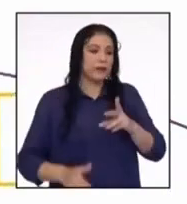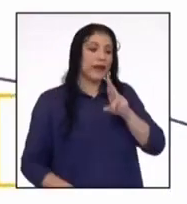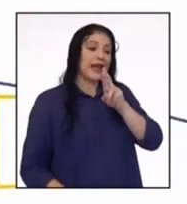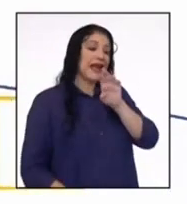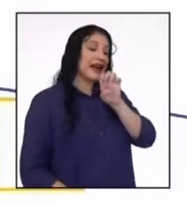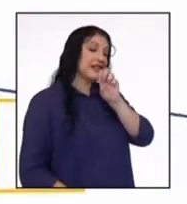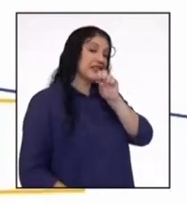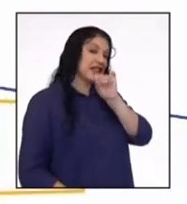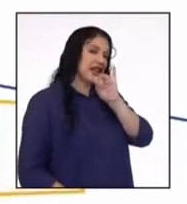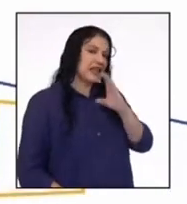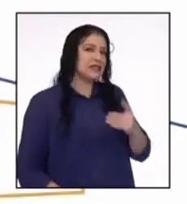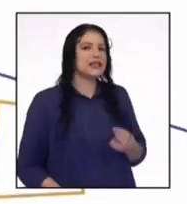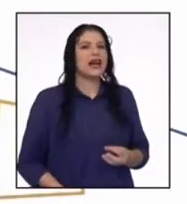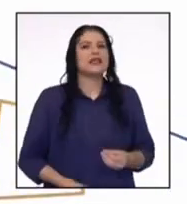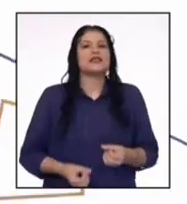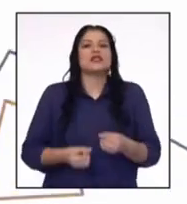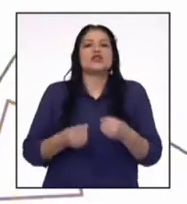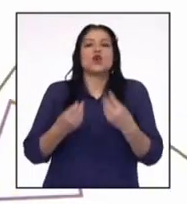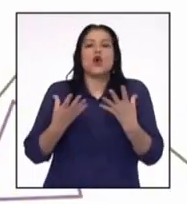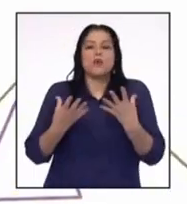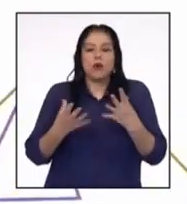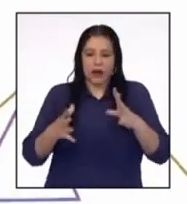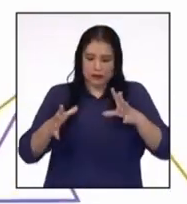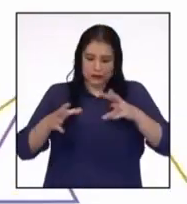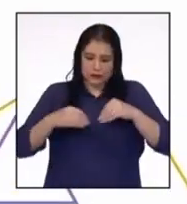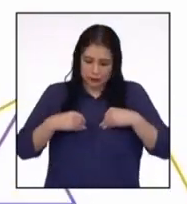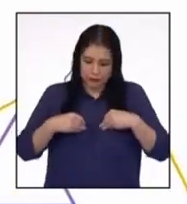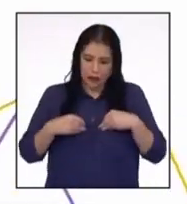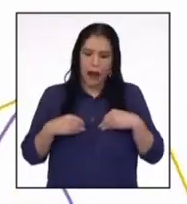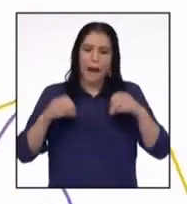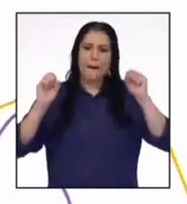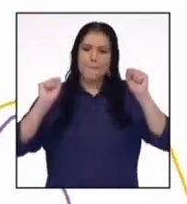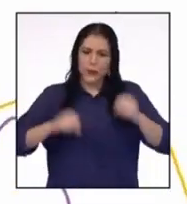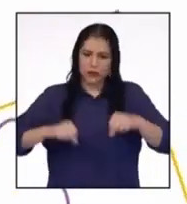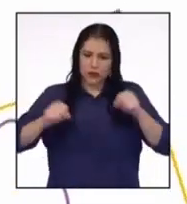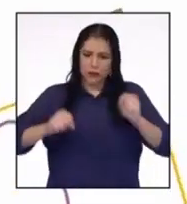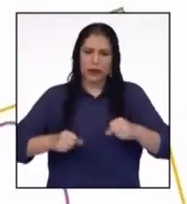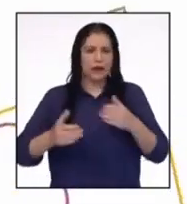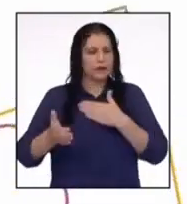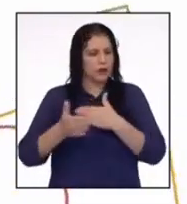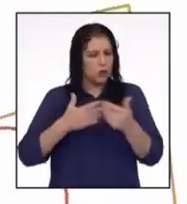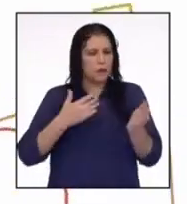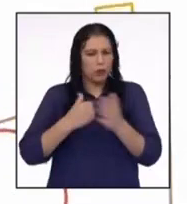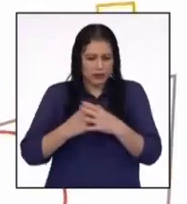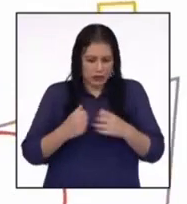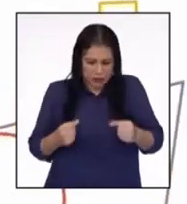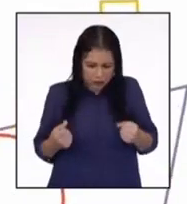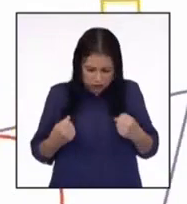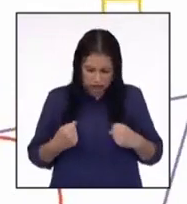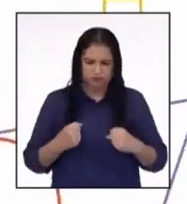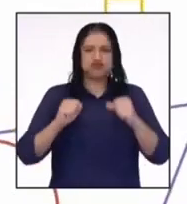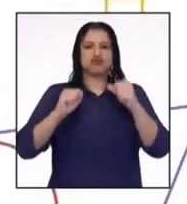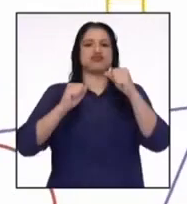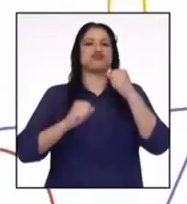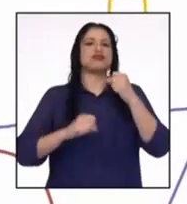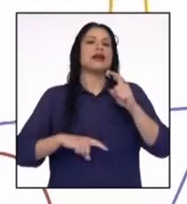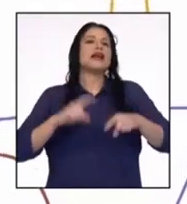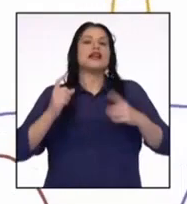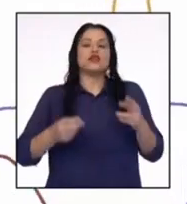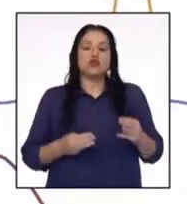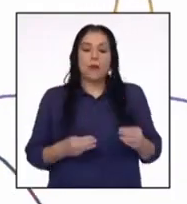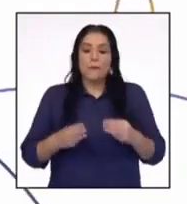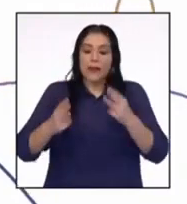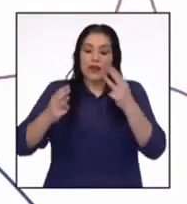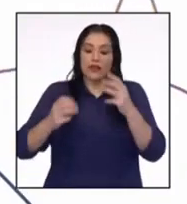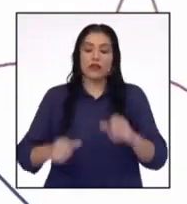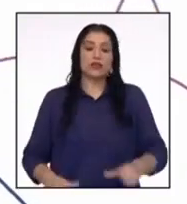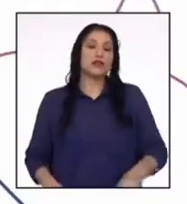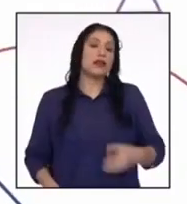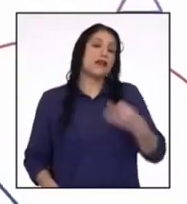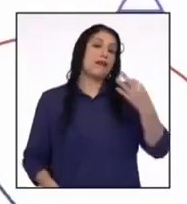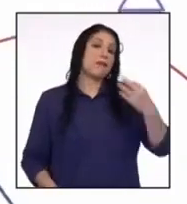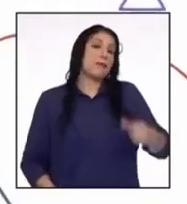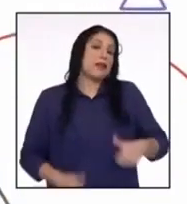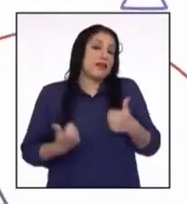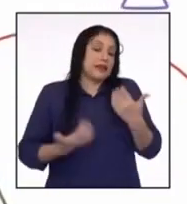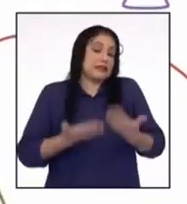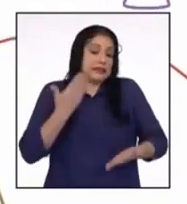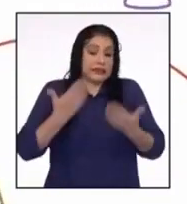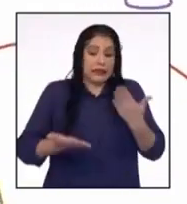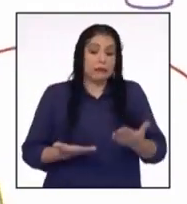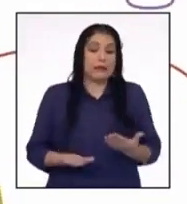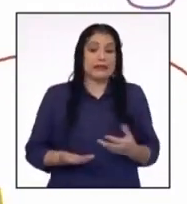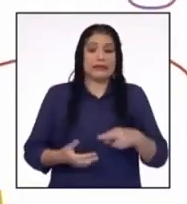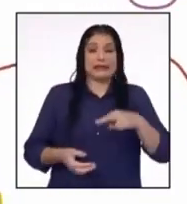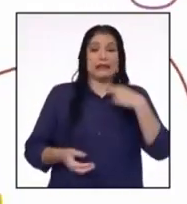Resiliencia es el nivel de asimilación o capacidad de recuperación del ser humano y sus medios de vida frente a la ocurrencia de un